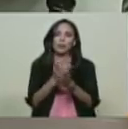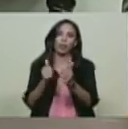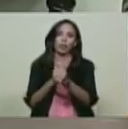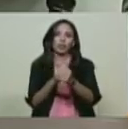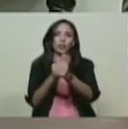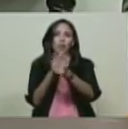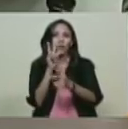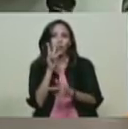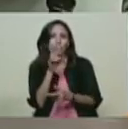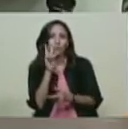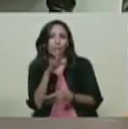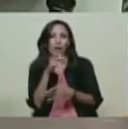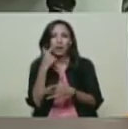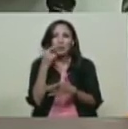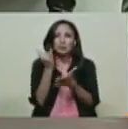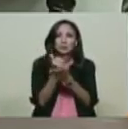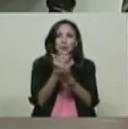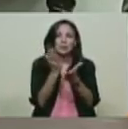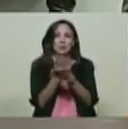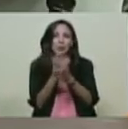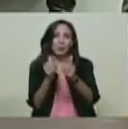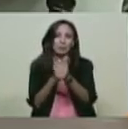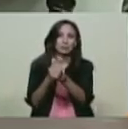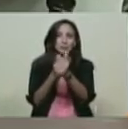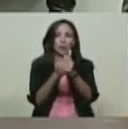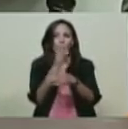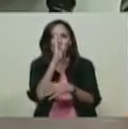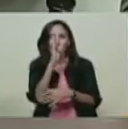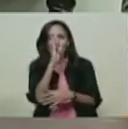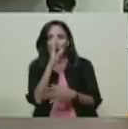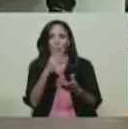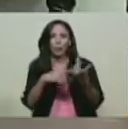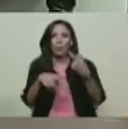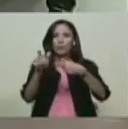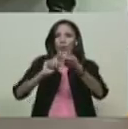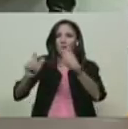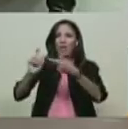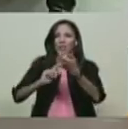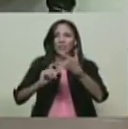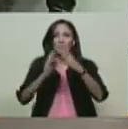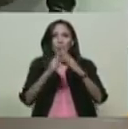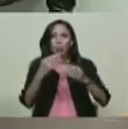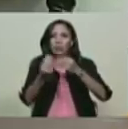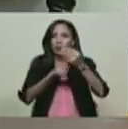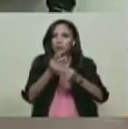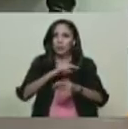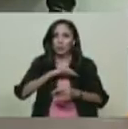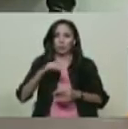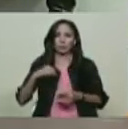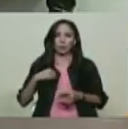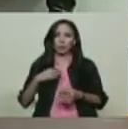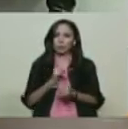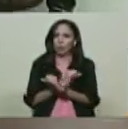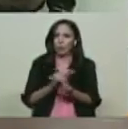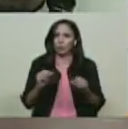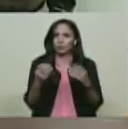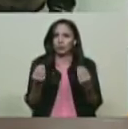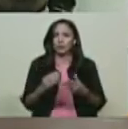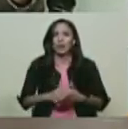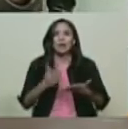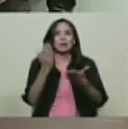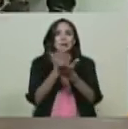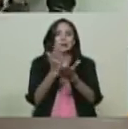cuenta, cada actividad comercial de importación que hace Venezuela, para aplicarnos una especie de